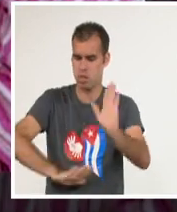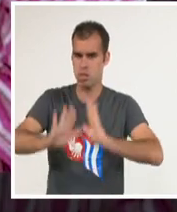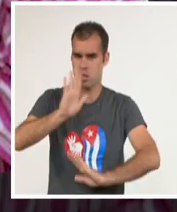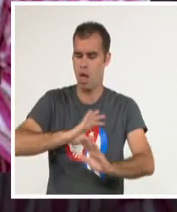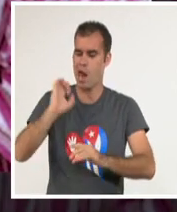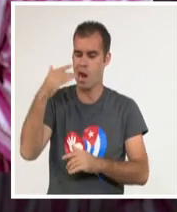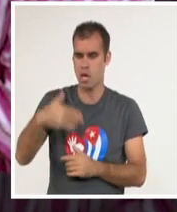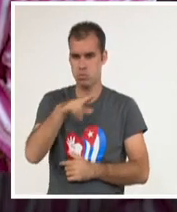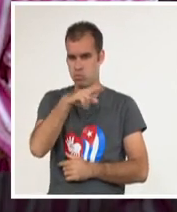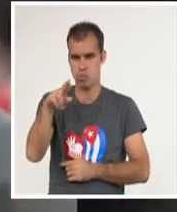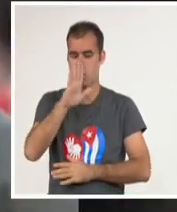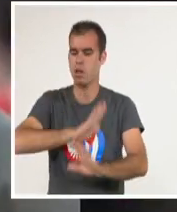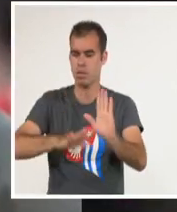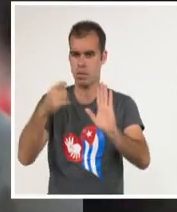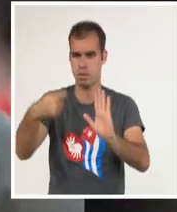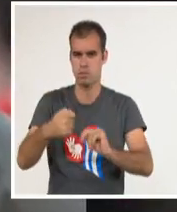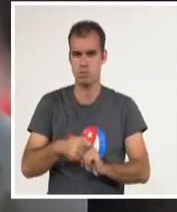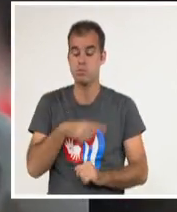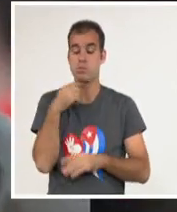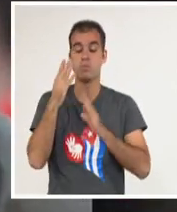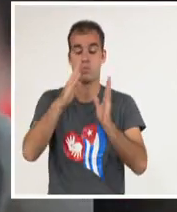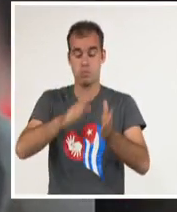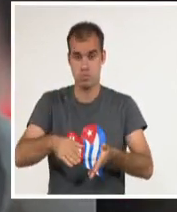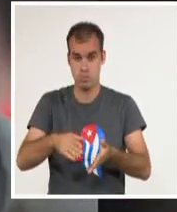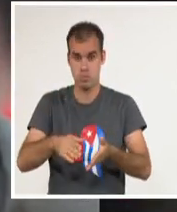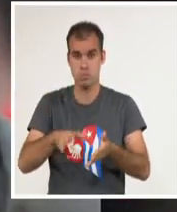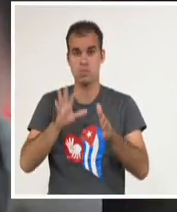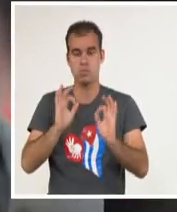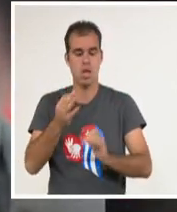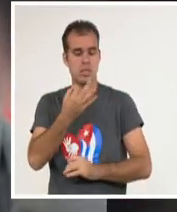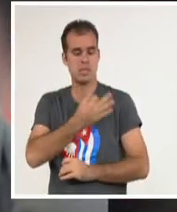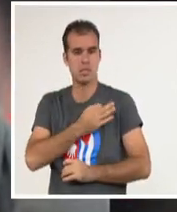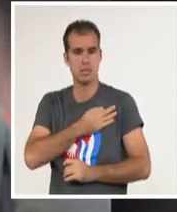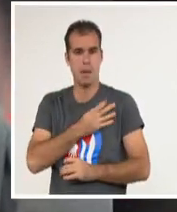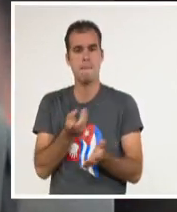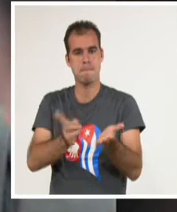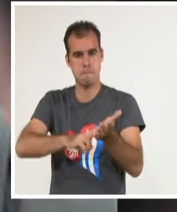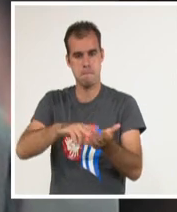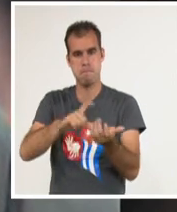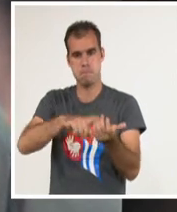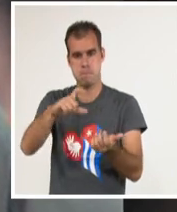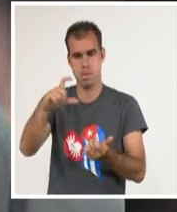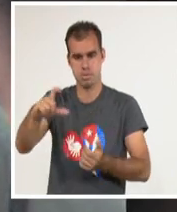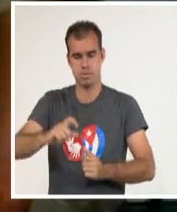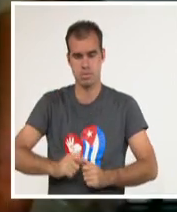de la revolución. Al morir, ostentaba la condición de militante del Partido